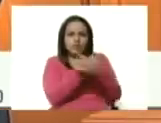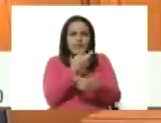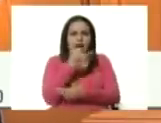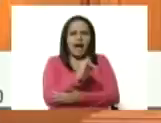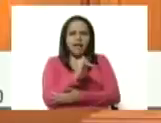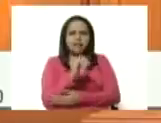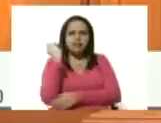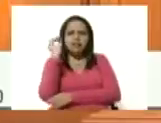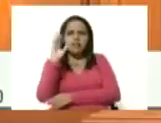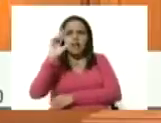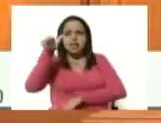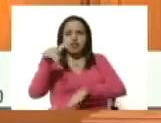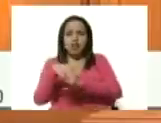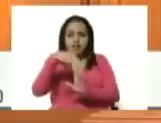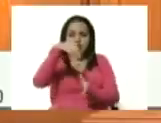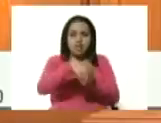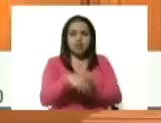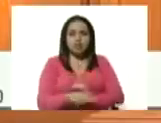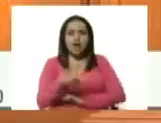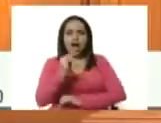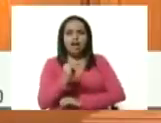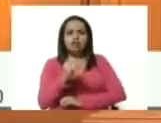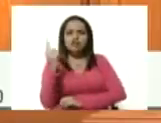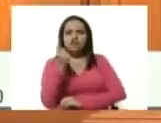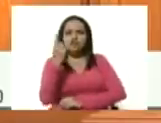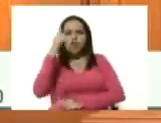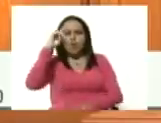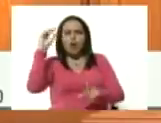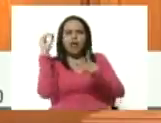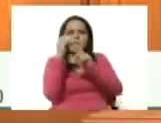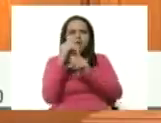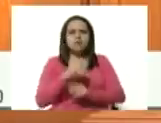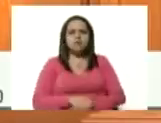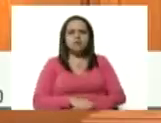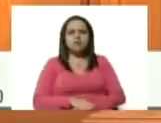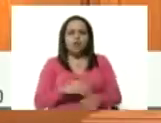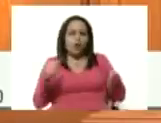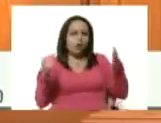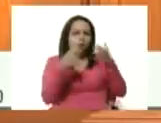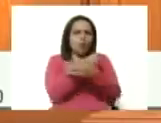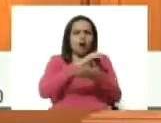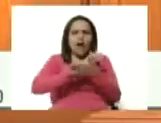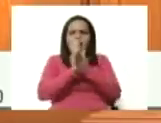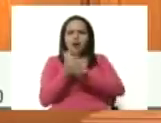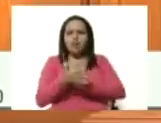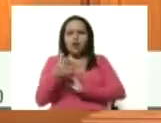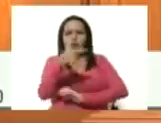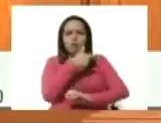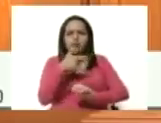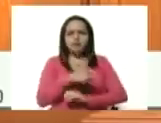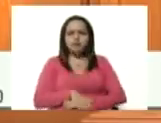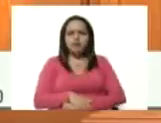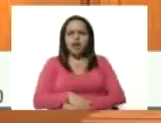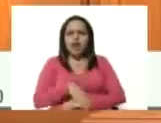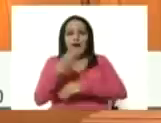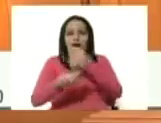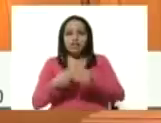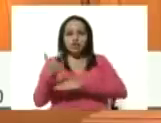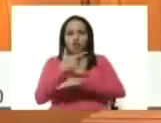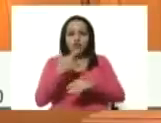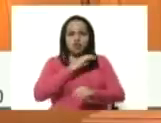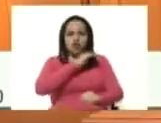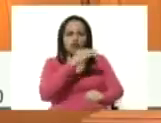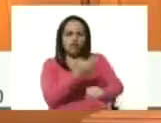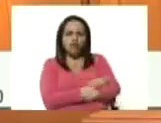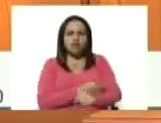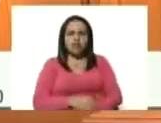Asamblea Nacional tenía un solo plan: derrocarnos, el golpe de Estado, imponer un gobierno de fuerza en Venezuela,